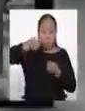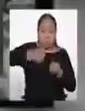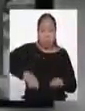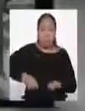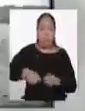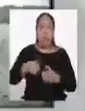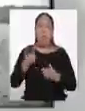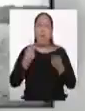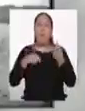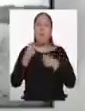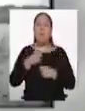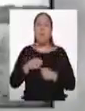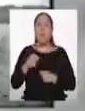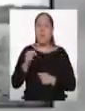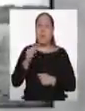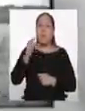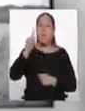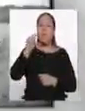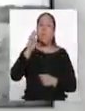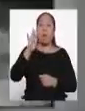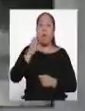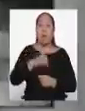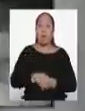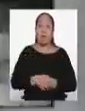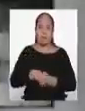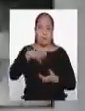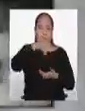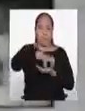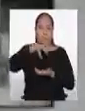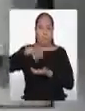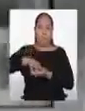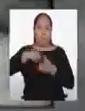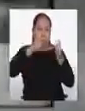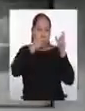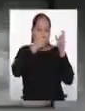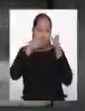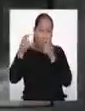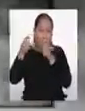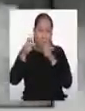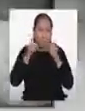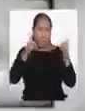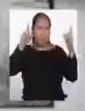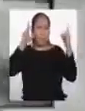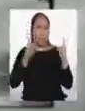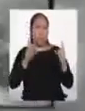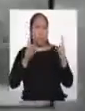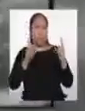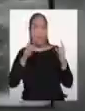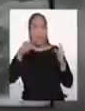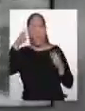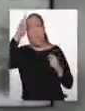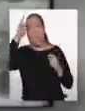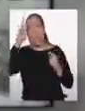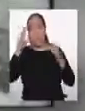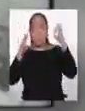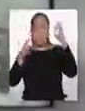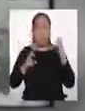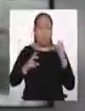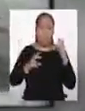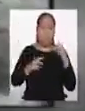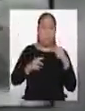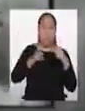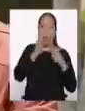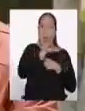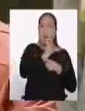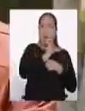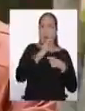tabacaleros principalmente, y entre los puestos de vigilancia peruanos y ecuatorianos que estaban uno al frente del otro. Esto provocó que el